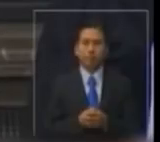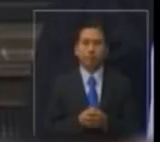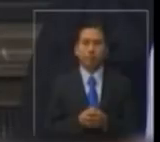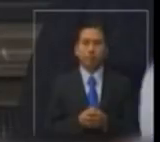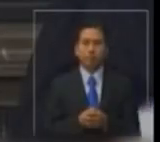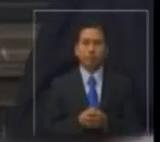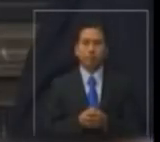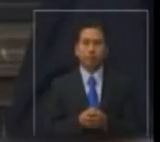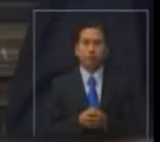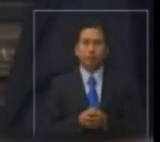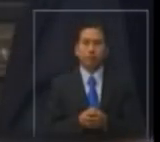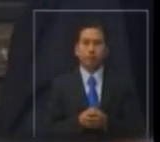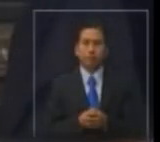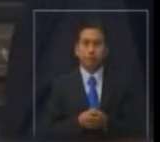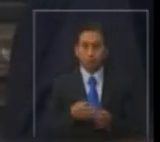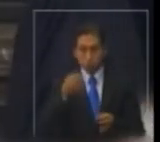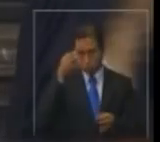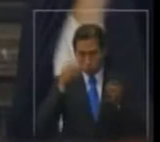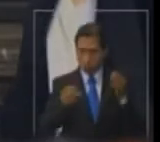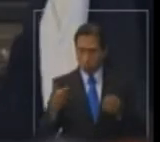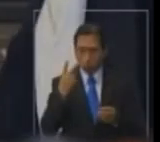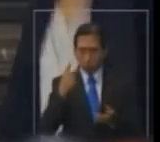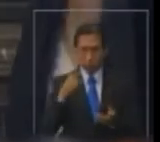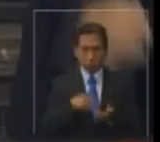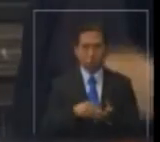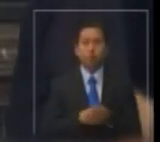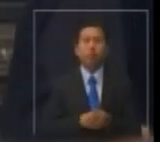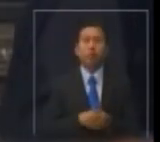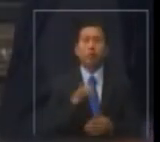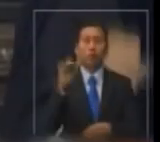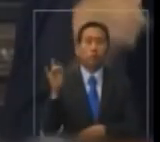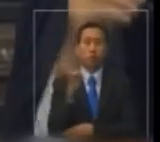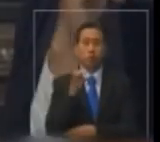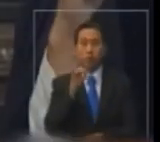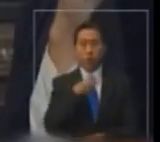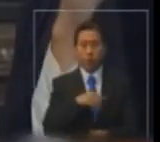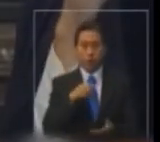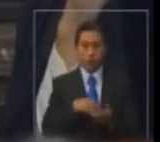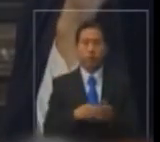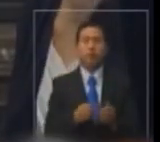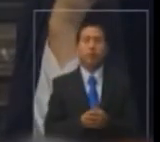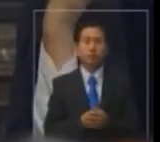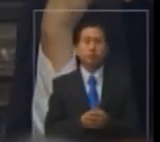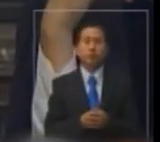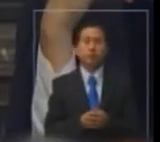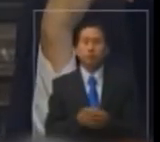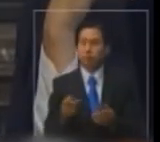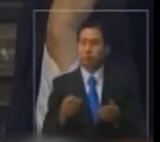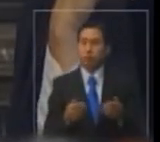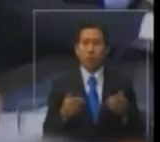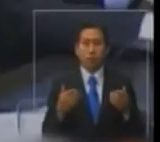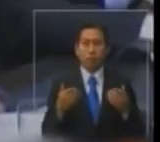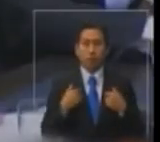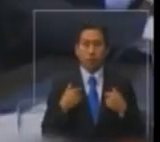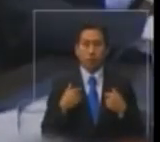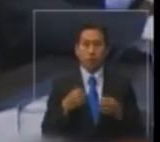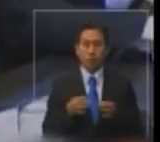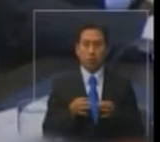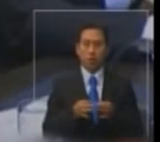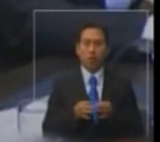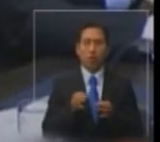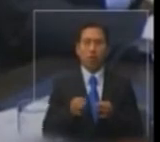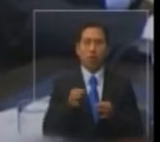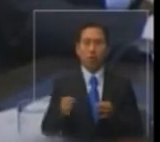países. La Corte observa que Bolivia y Chile tienen una dilatada historia